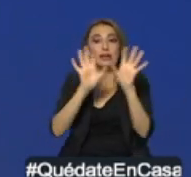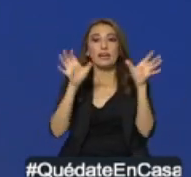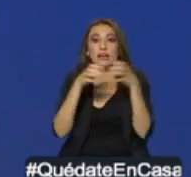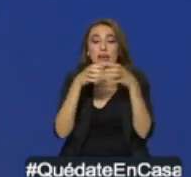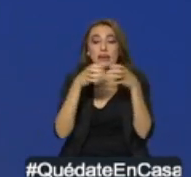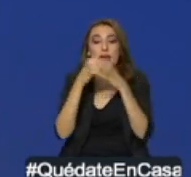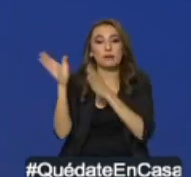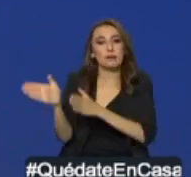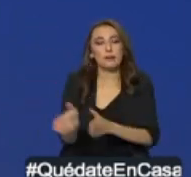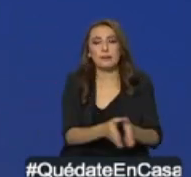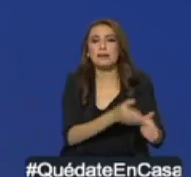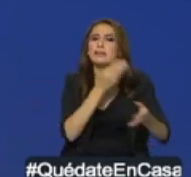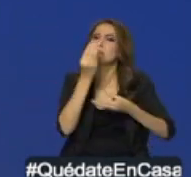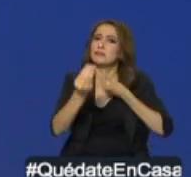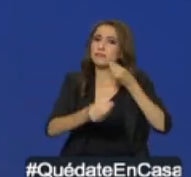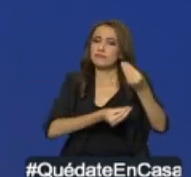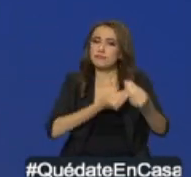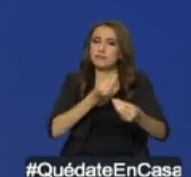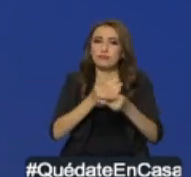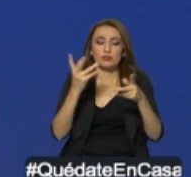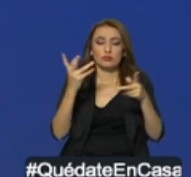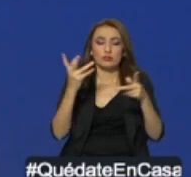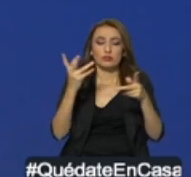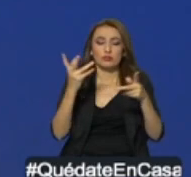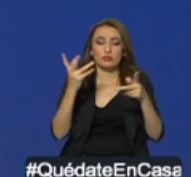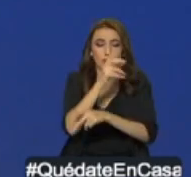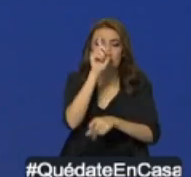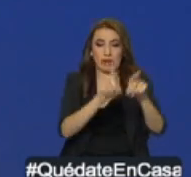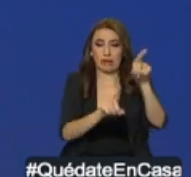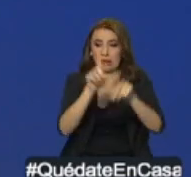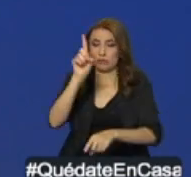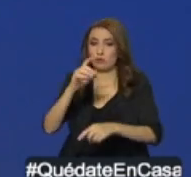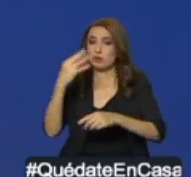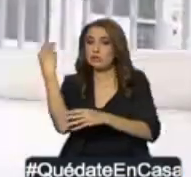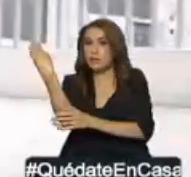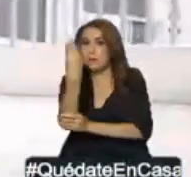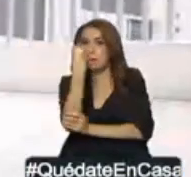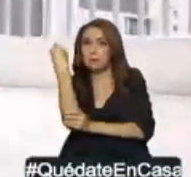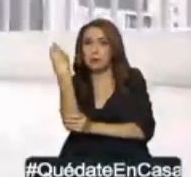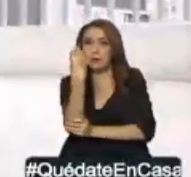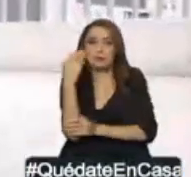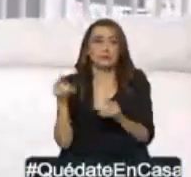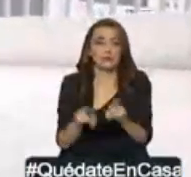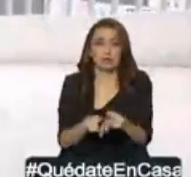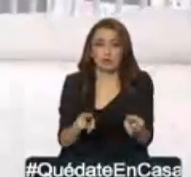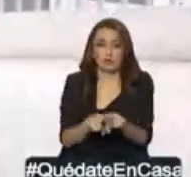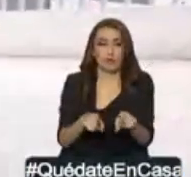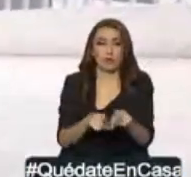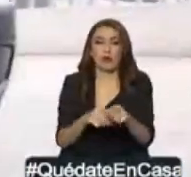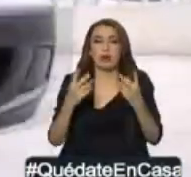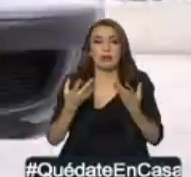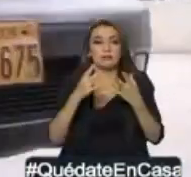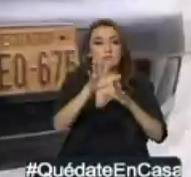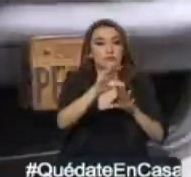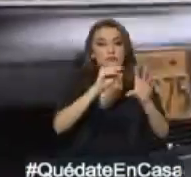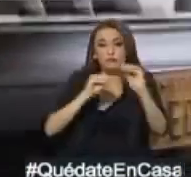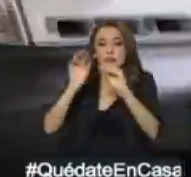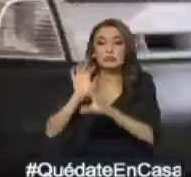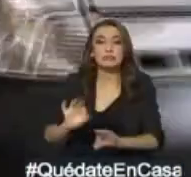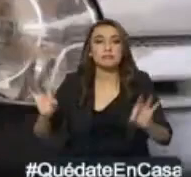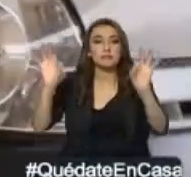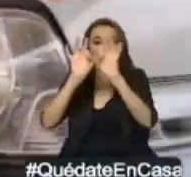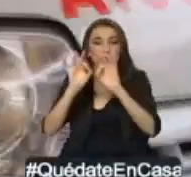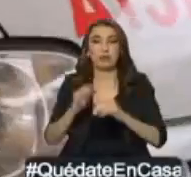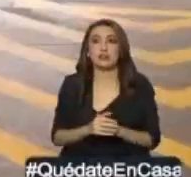terapias debe ser superior a los riesgos las ambulancias de hedor prospecto fundamental para salvar la vida de los ecuatorianos